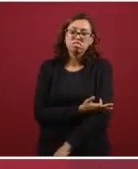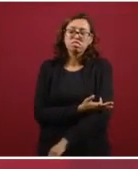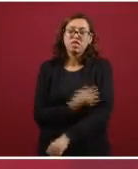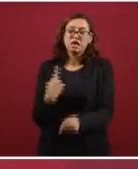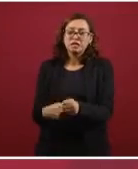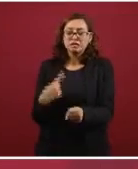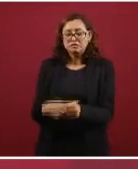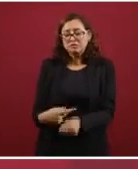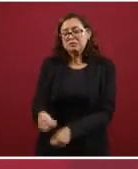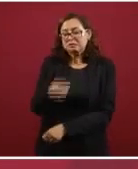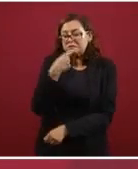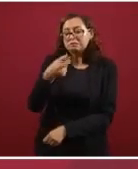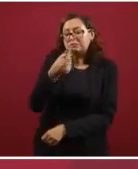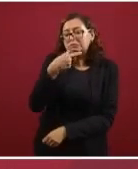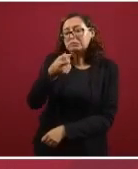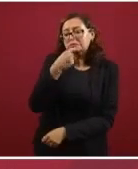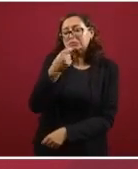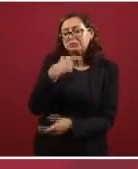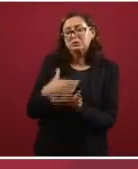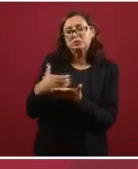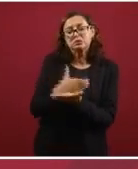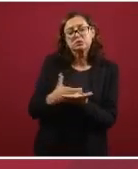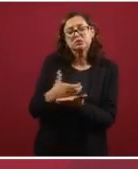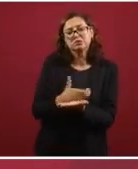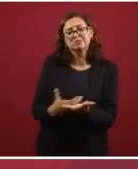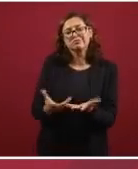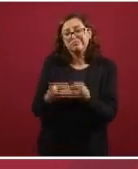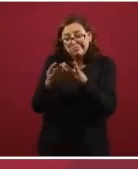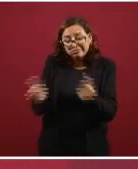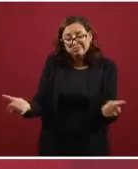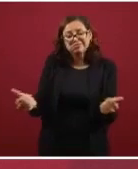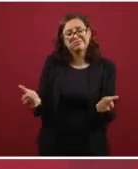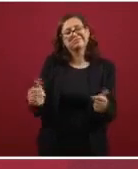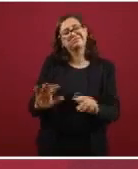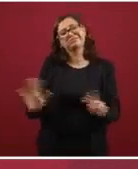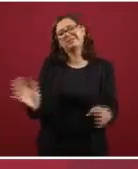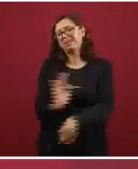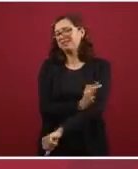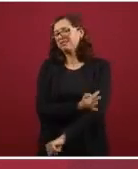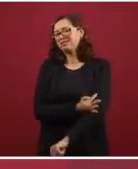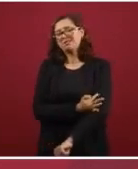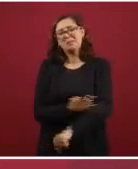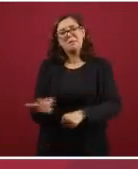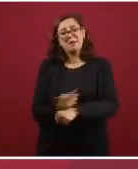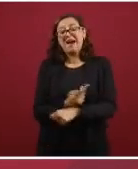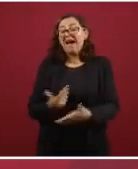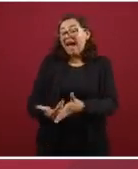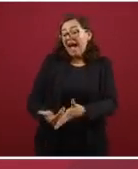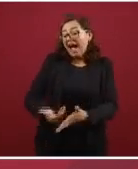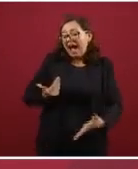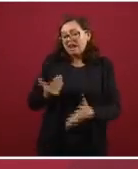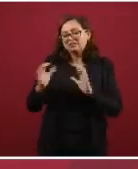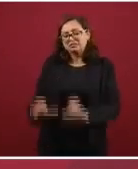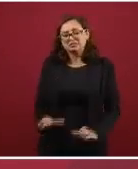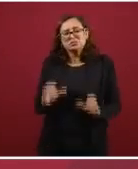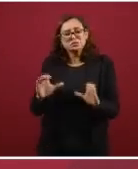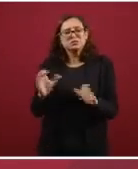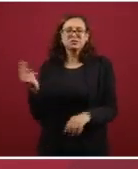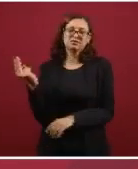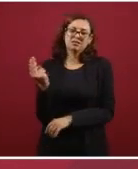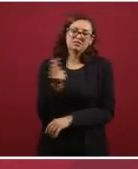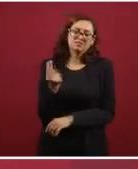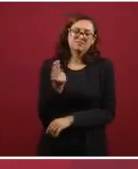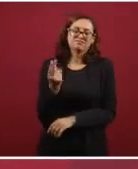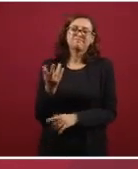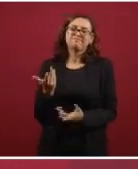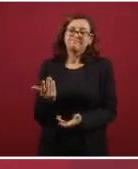con la medicina curativa. Tenemos que prevenir, y la alimentación es fundamental.